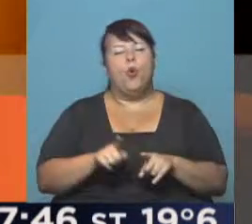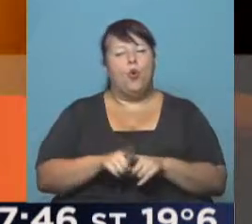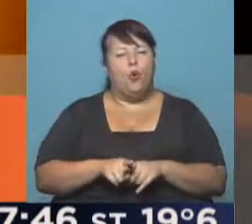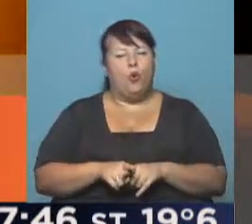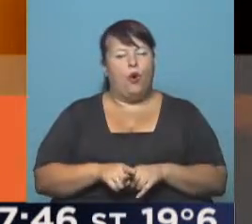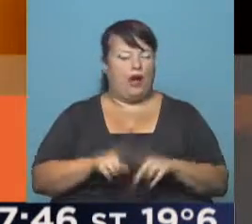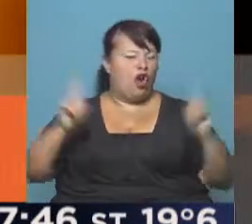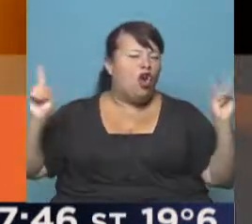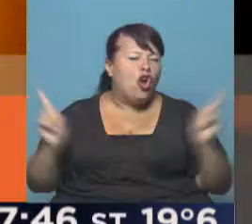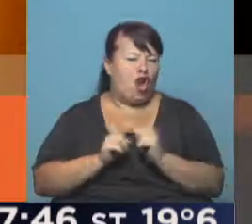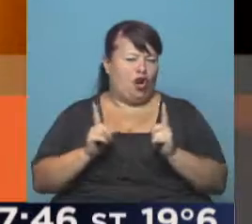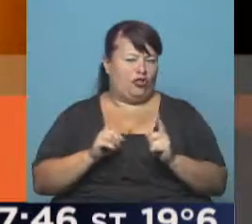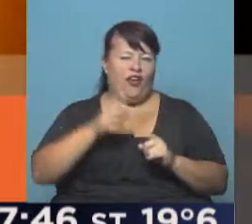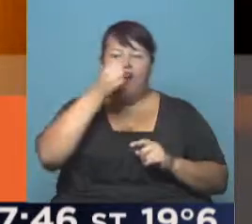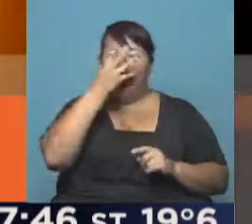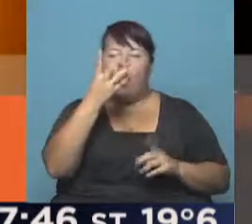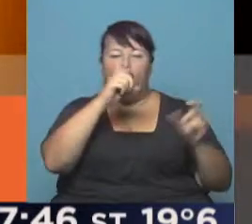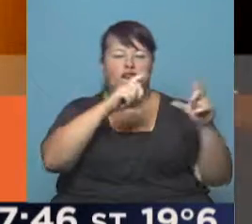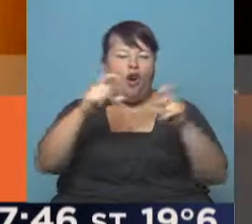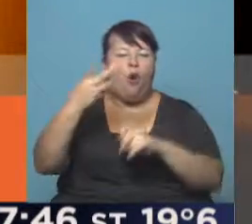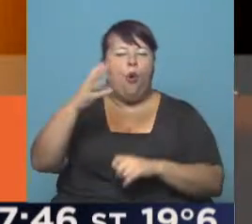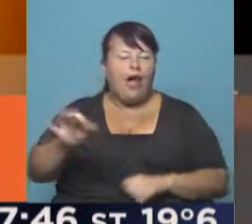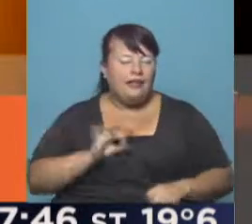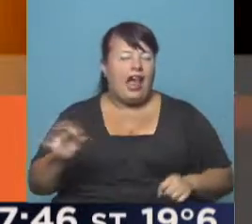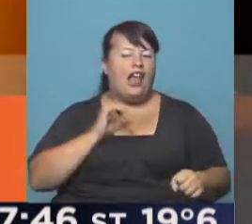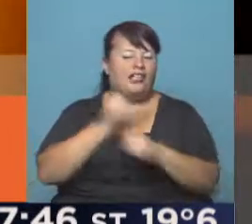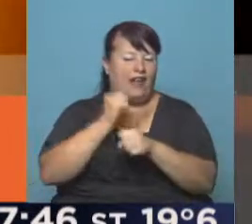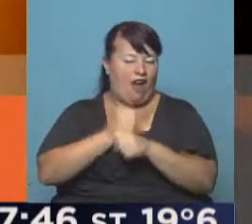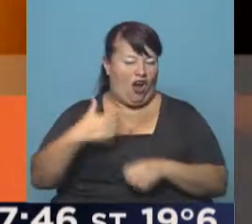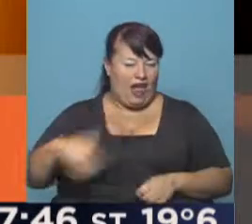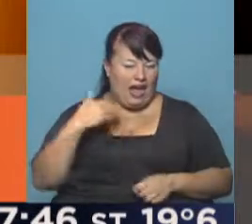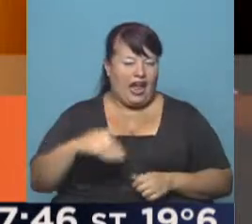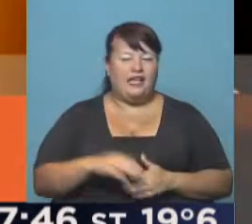Es un resumen en 24 fotos de 40 años de trabajo en la calle